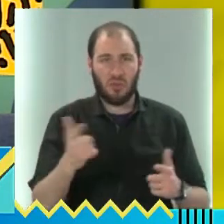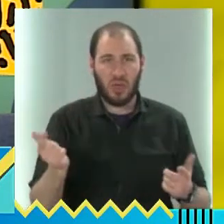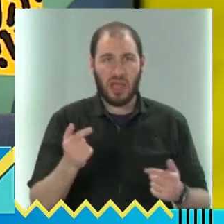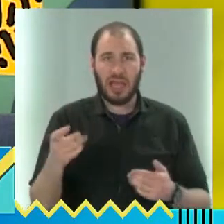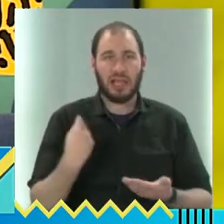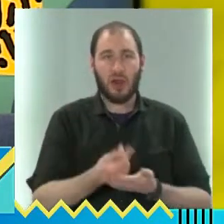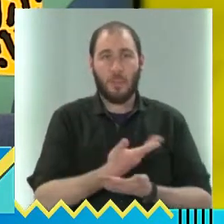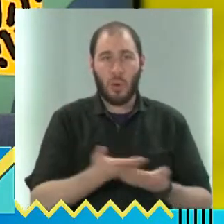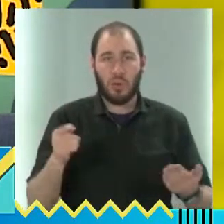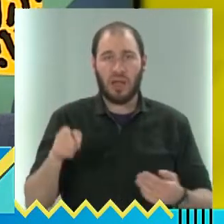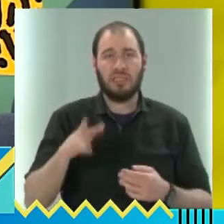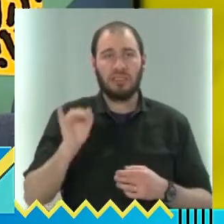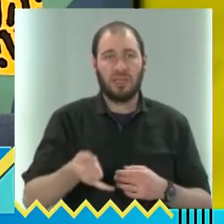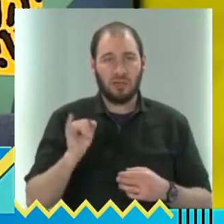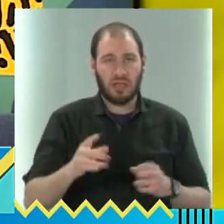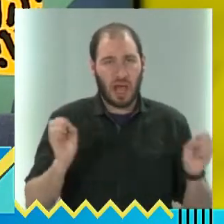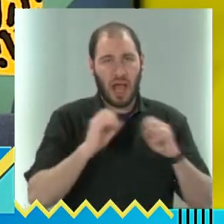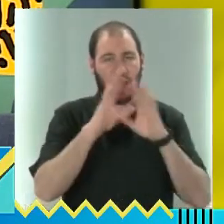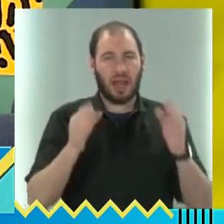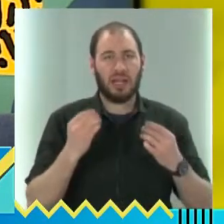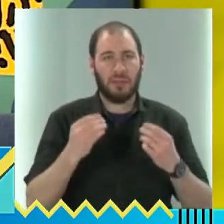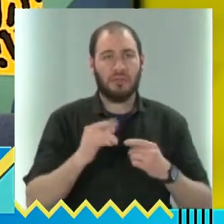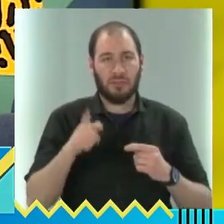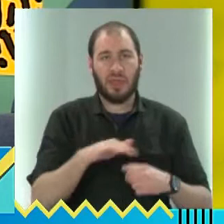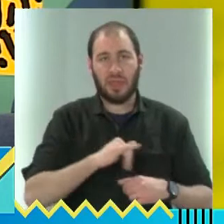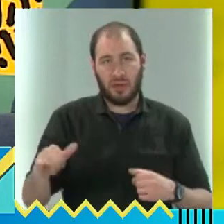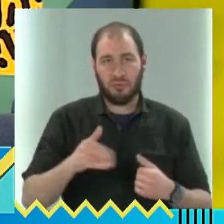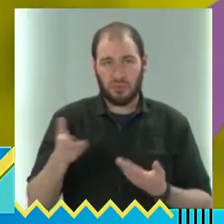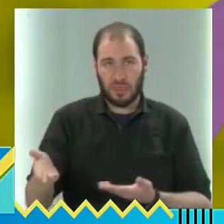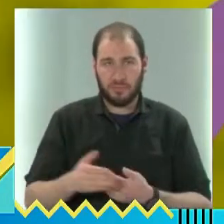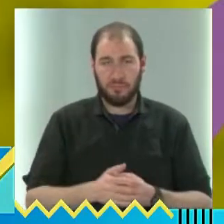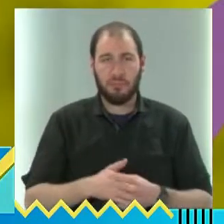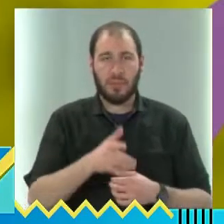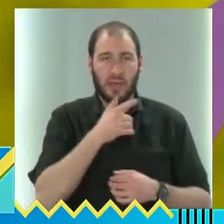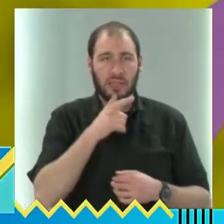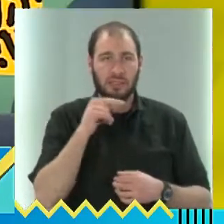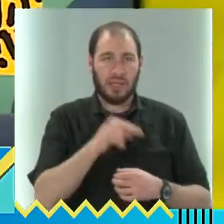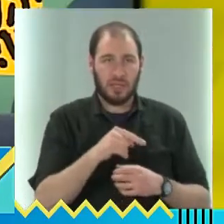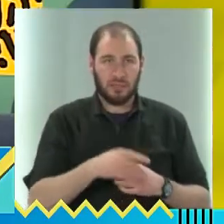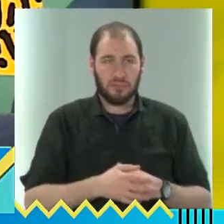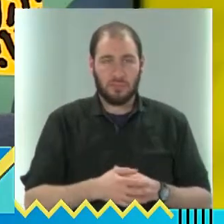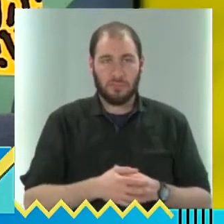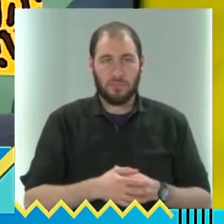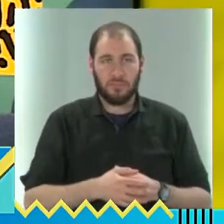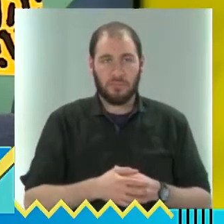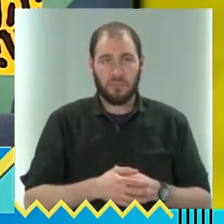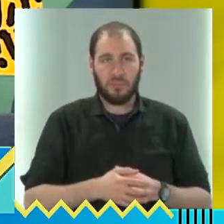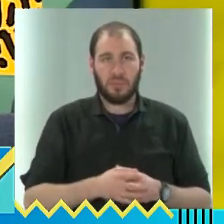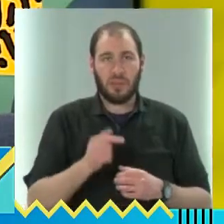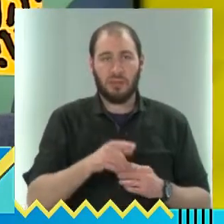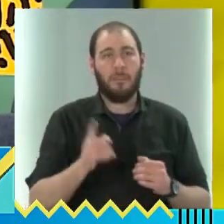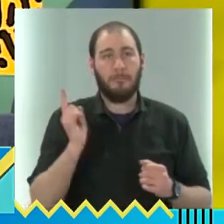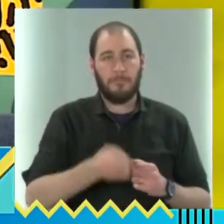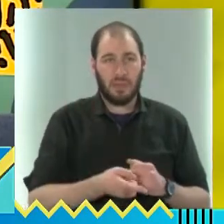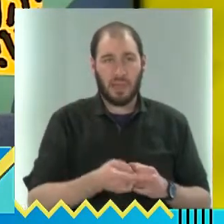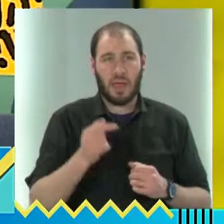funcionario público él debería aclarar la situación y hacer la denuncia correspondiente. Me parece que eso, además de establecer